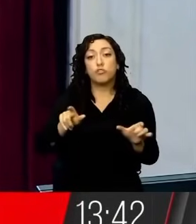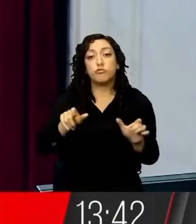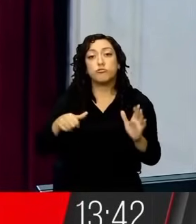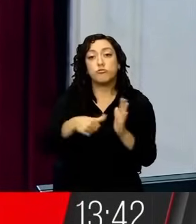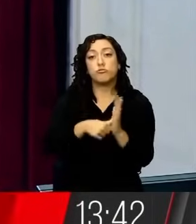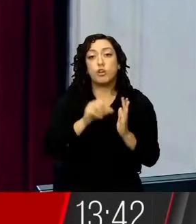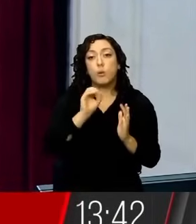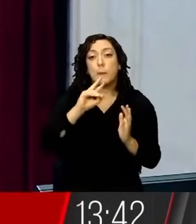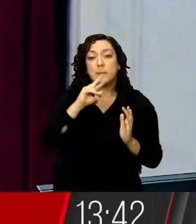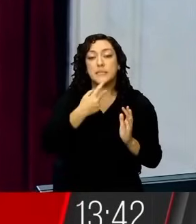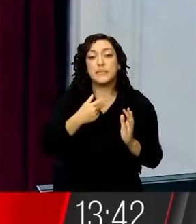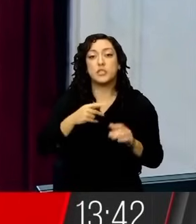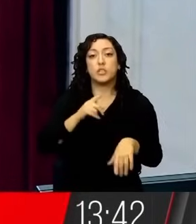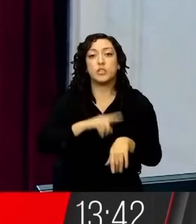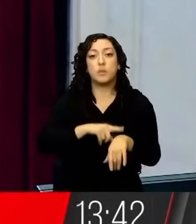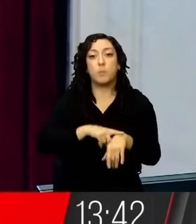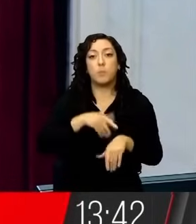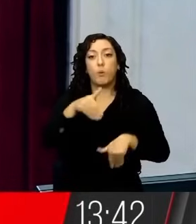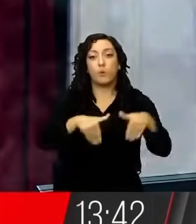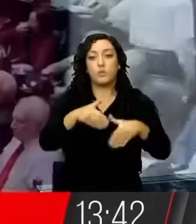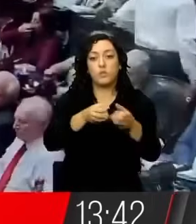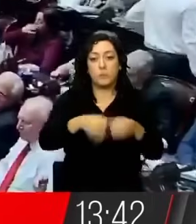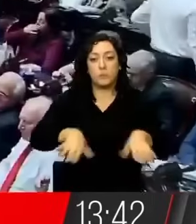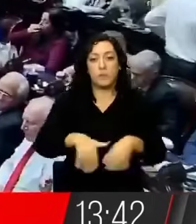loguéense, tiempo para votar.